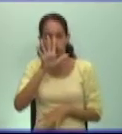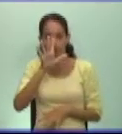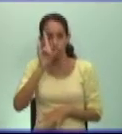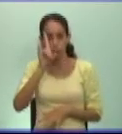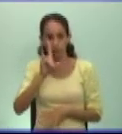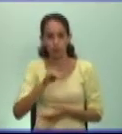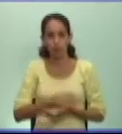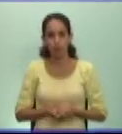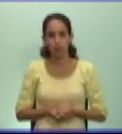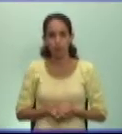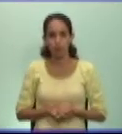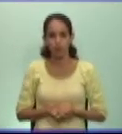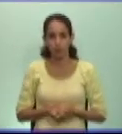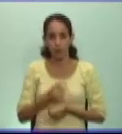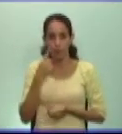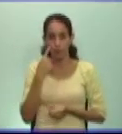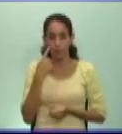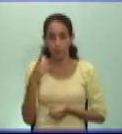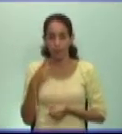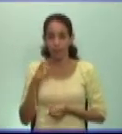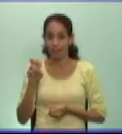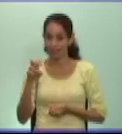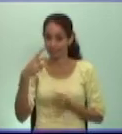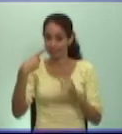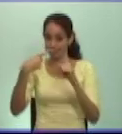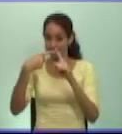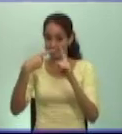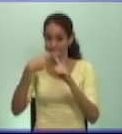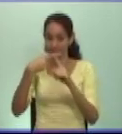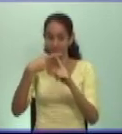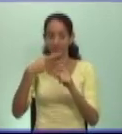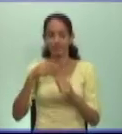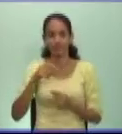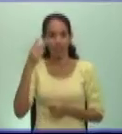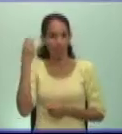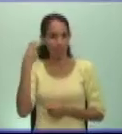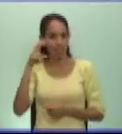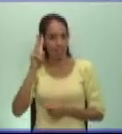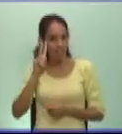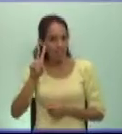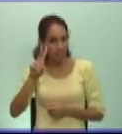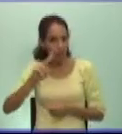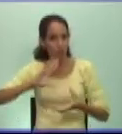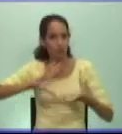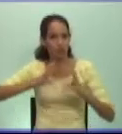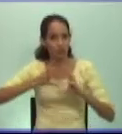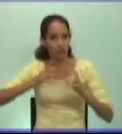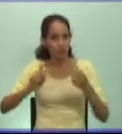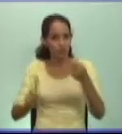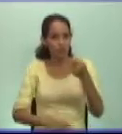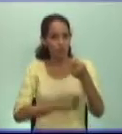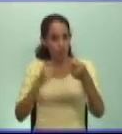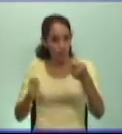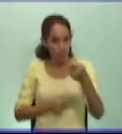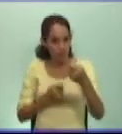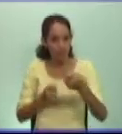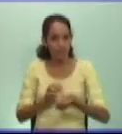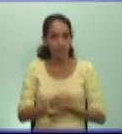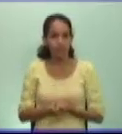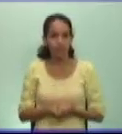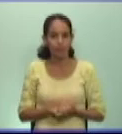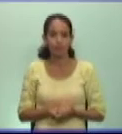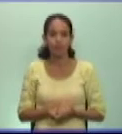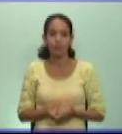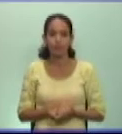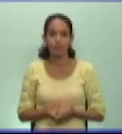vimos nosotros en clase. La Segunda Guerra Mundial, recuerden, alejada a América del escenario de la guerra.